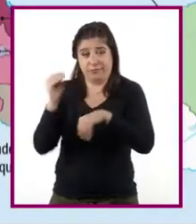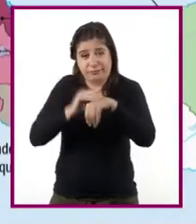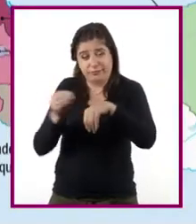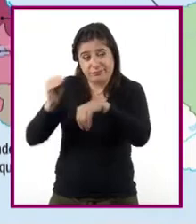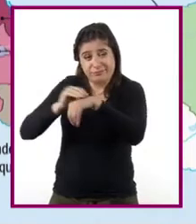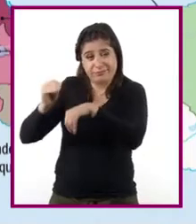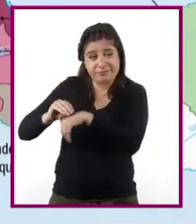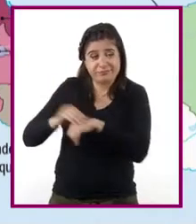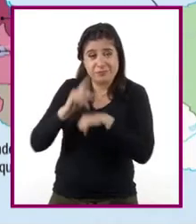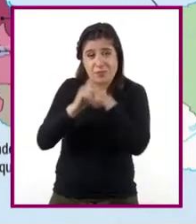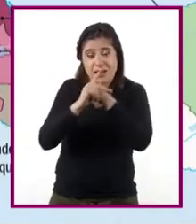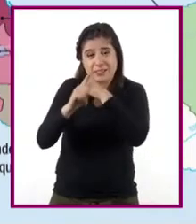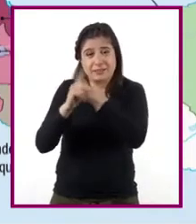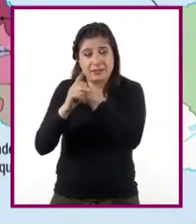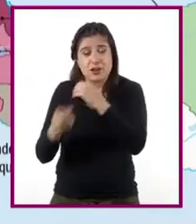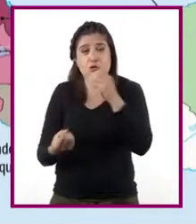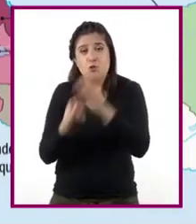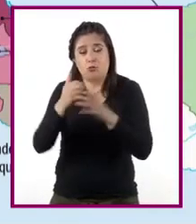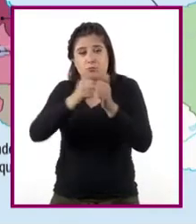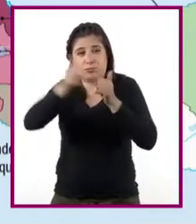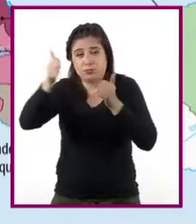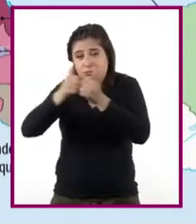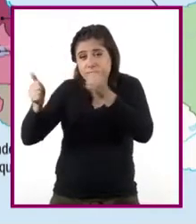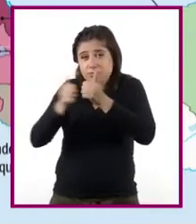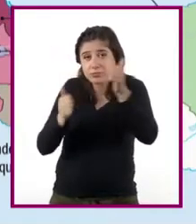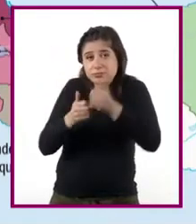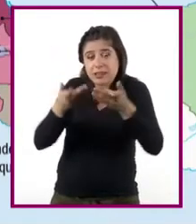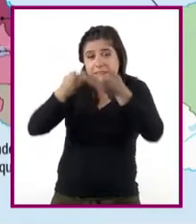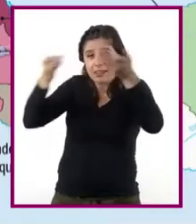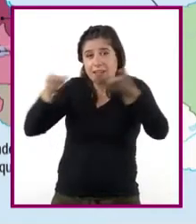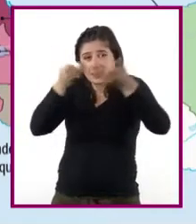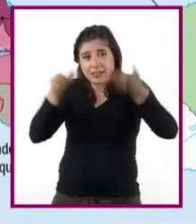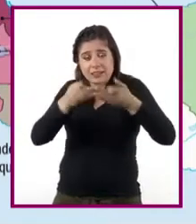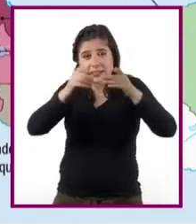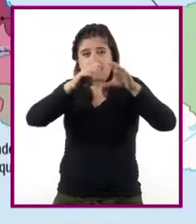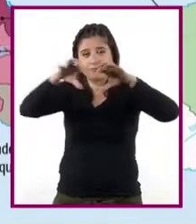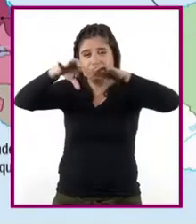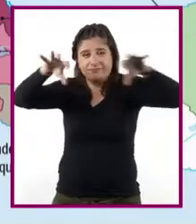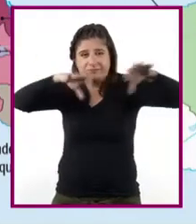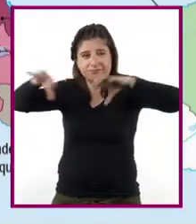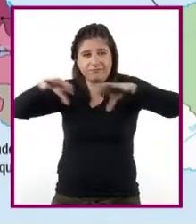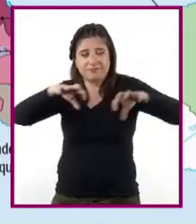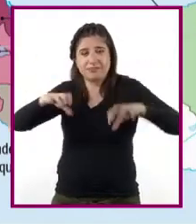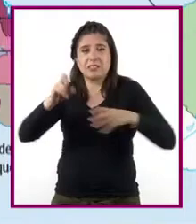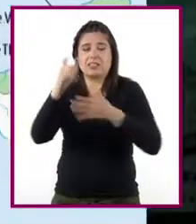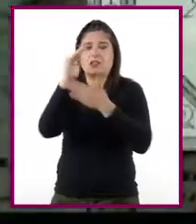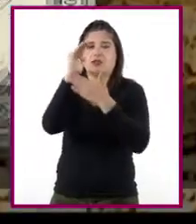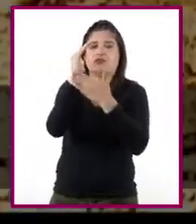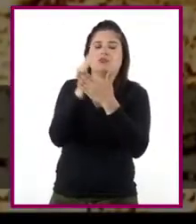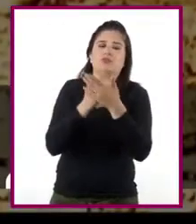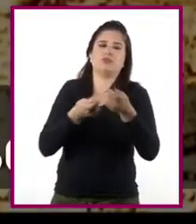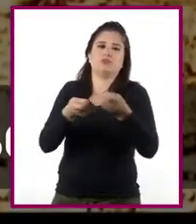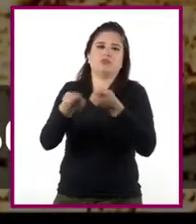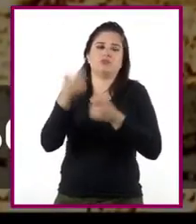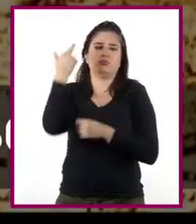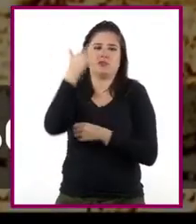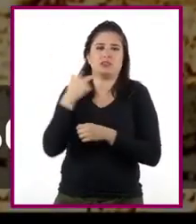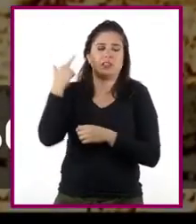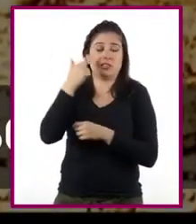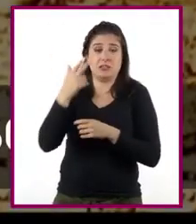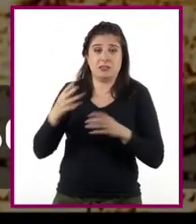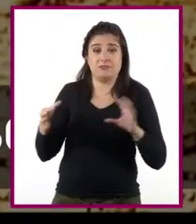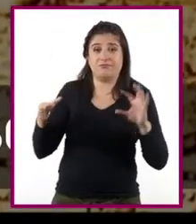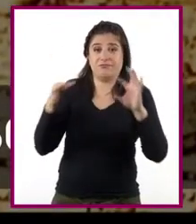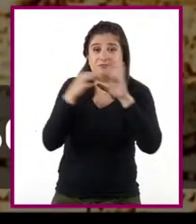que fueron nuevas formas de división territorial en la Nueva España que redujeron el poder del virrey. La consolidación